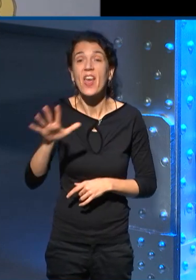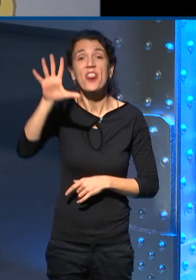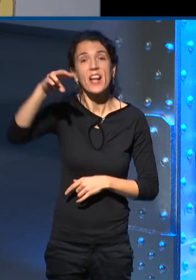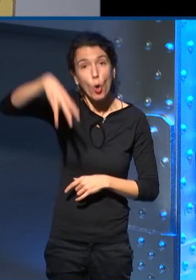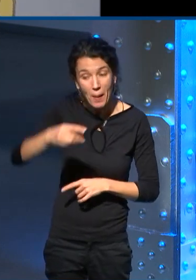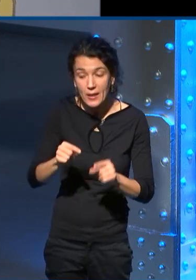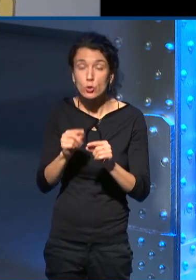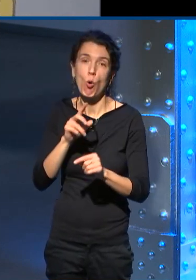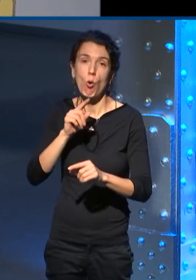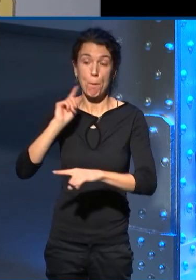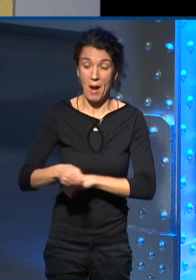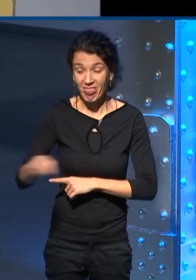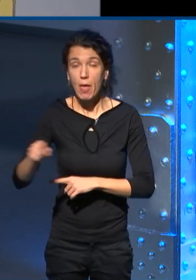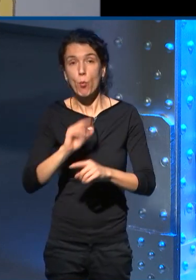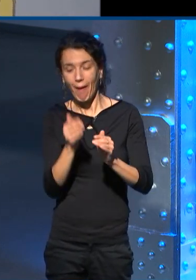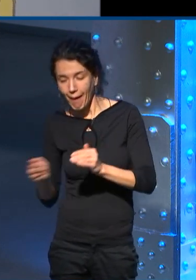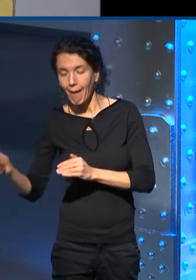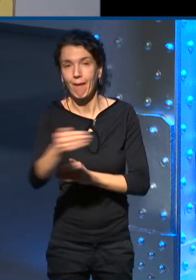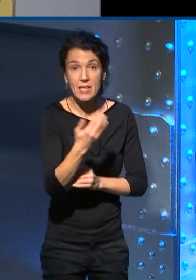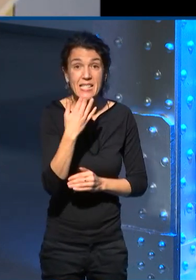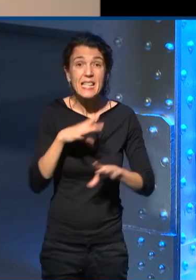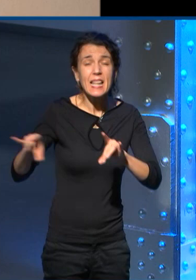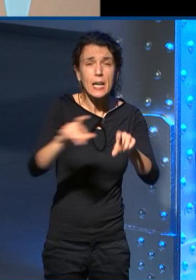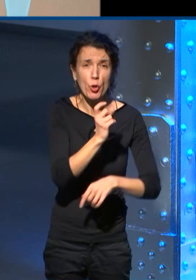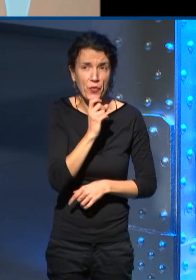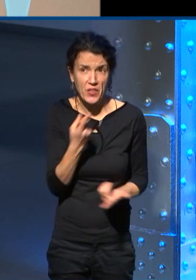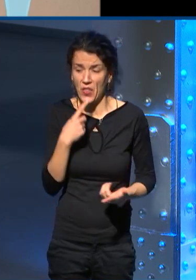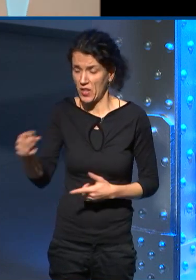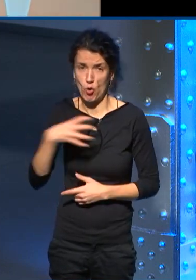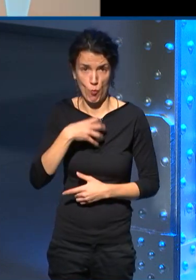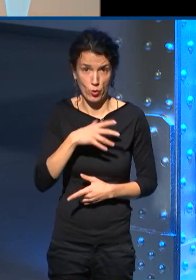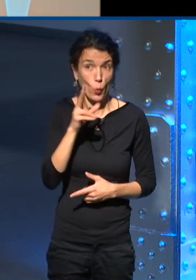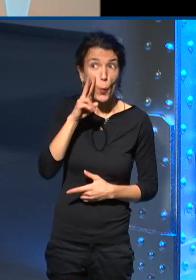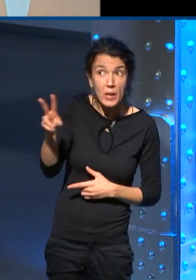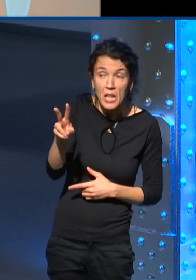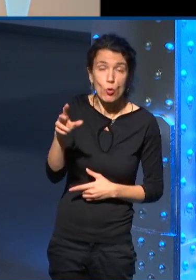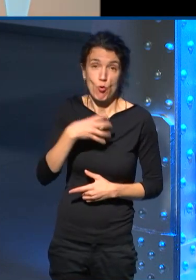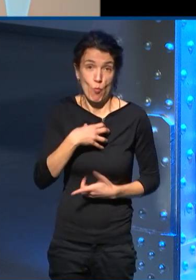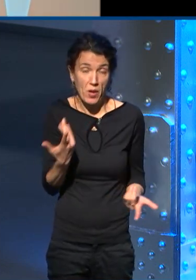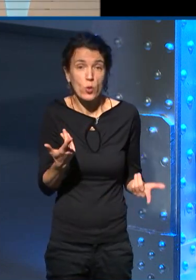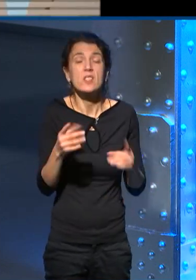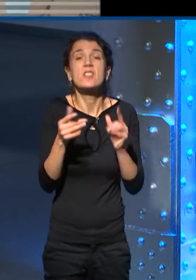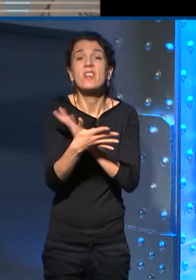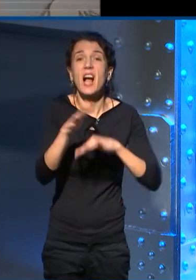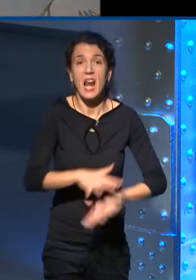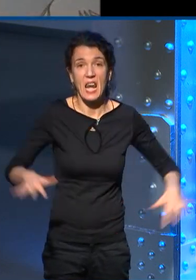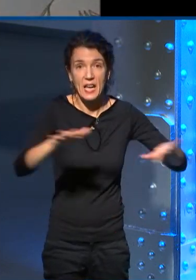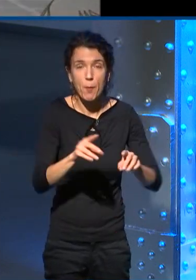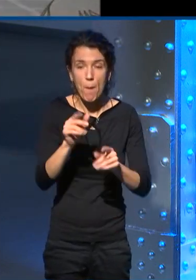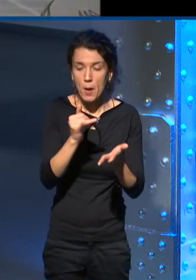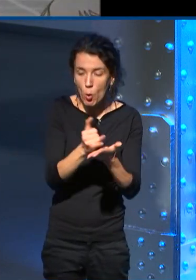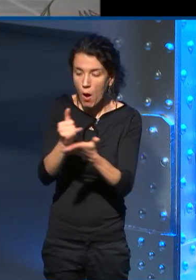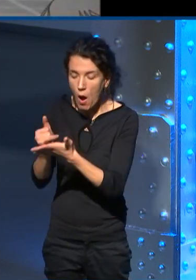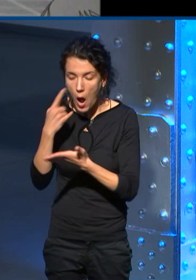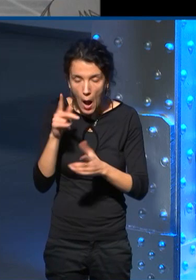metros, después gira a la derecha, por ejemplo. Si el terreno es difícil, no le puedes decir eso, porque tú no estás viendo lo que sucede y sería todo muy lento. Tendríamos que ir de palmo en palmo, como quien